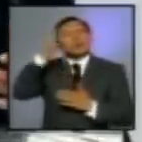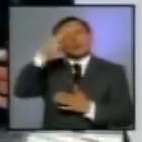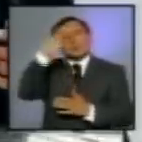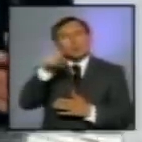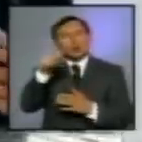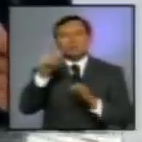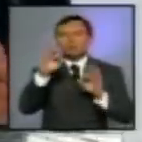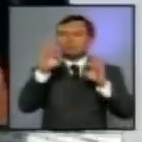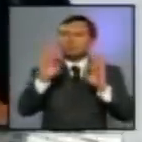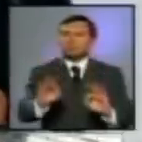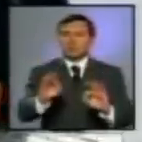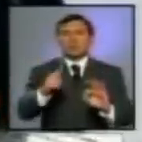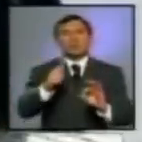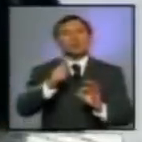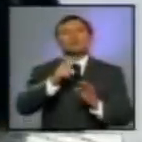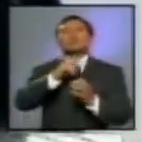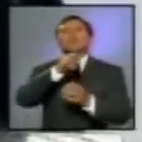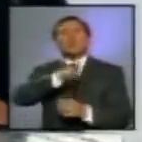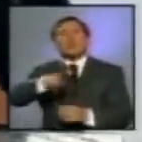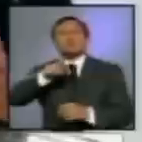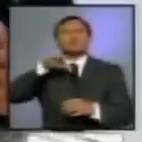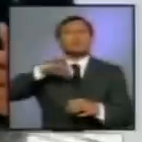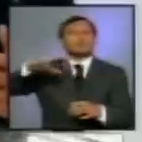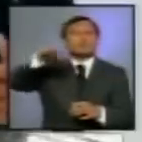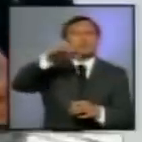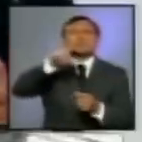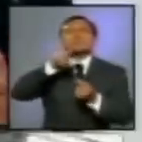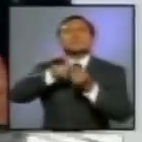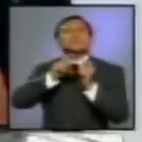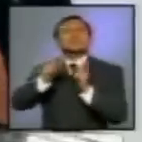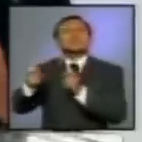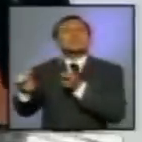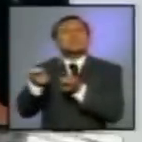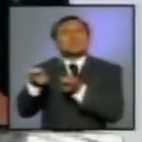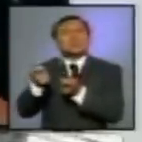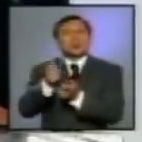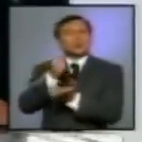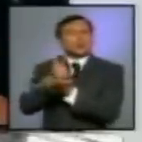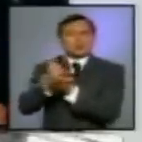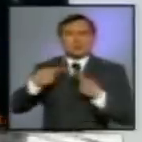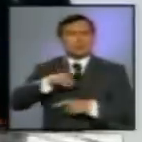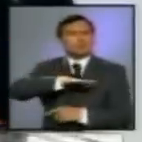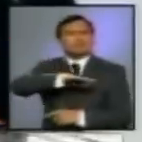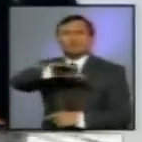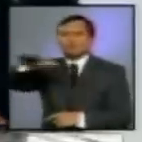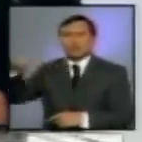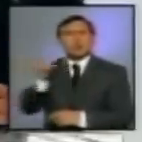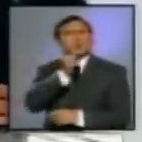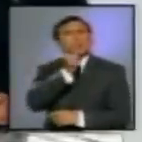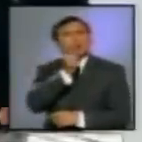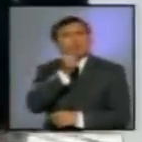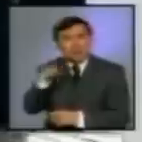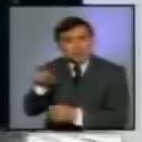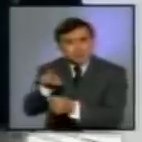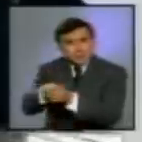las comunidades estén dominadas por los ciudadanos y por policías que sean parte de esta comunidad. Creo